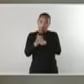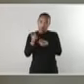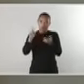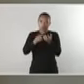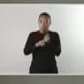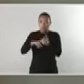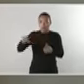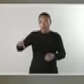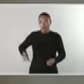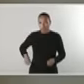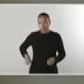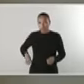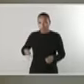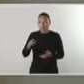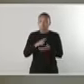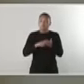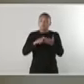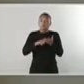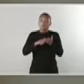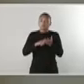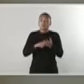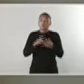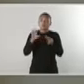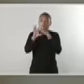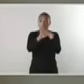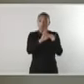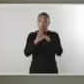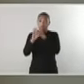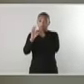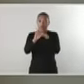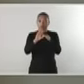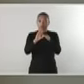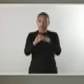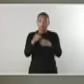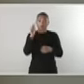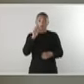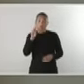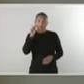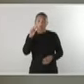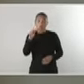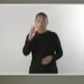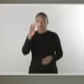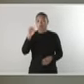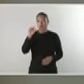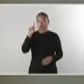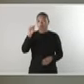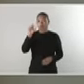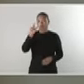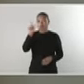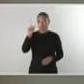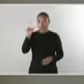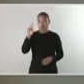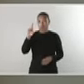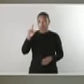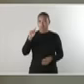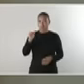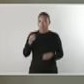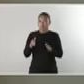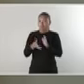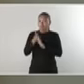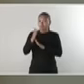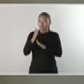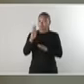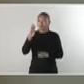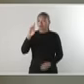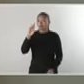en el área de enlace a ver Baltazar a ti te va a tocar en Brownsville Texas Porque